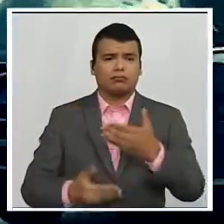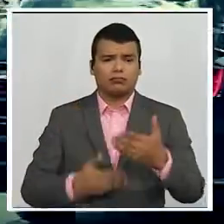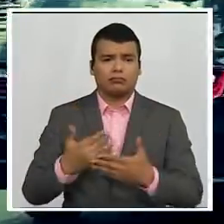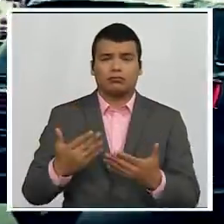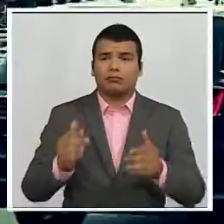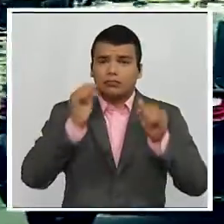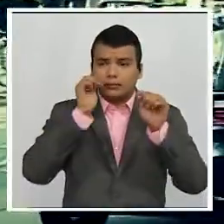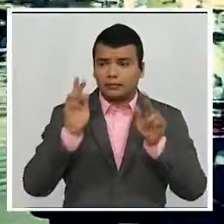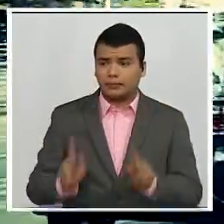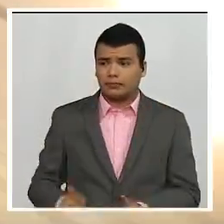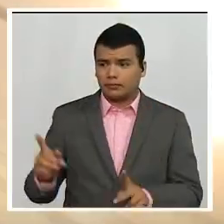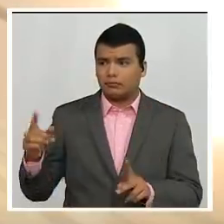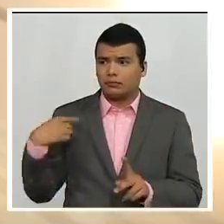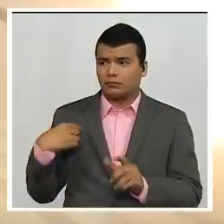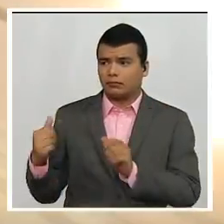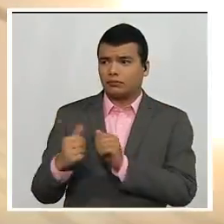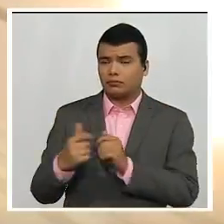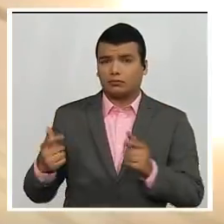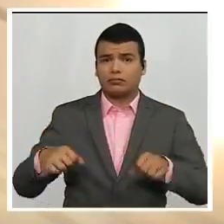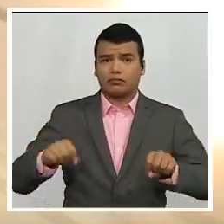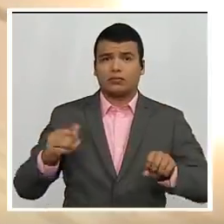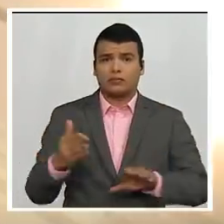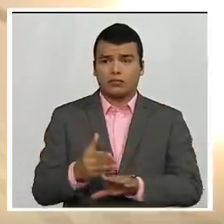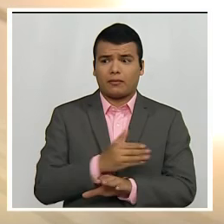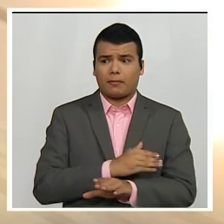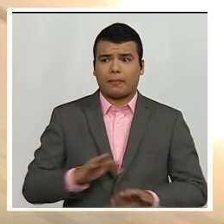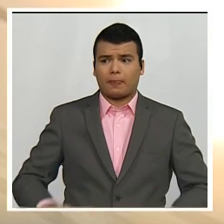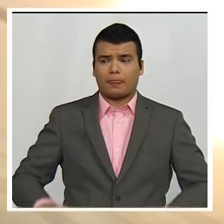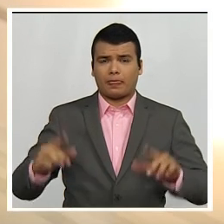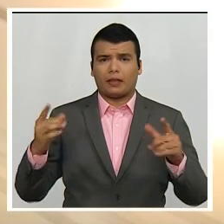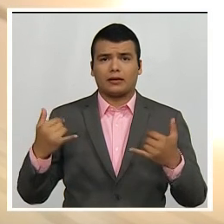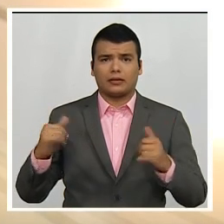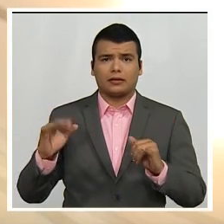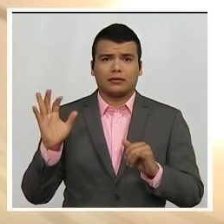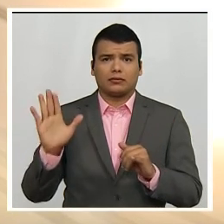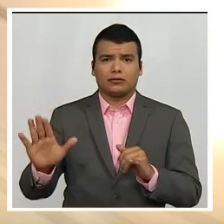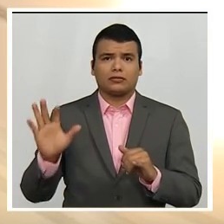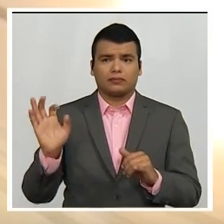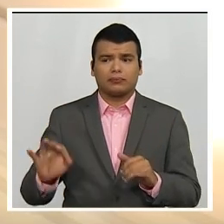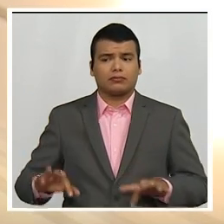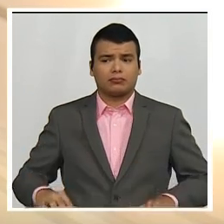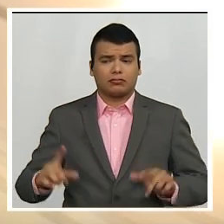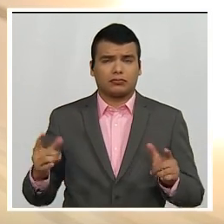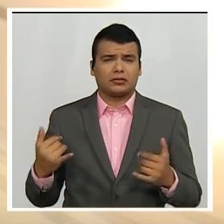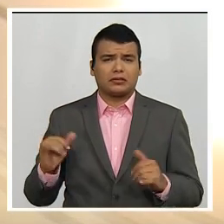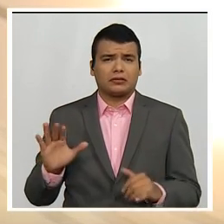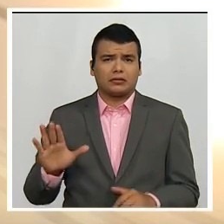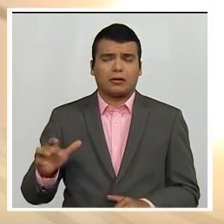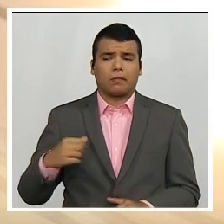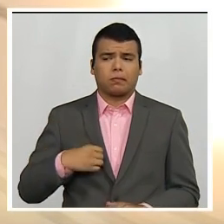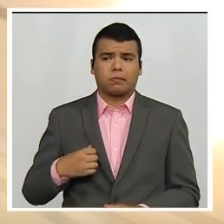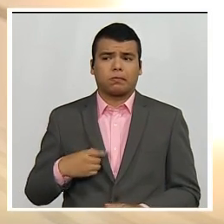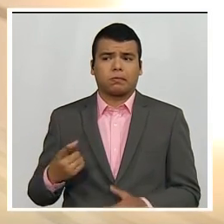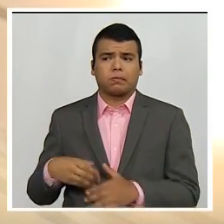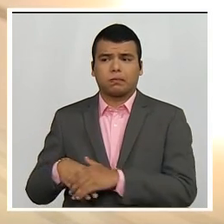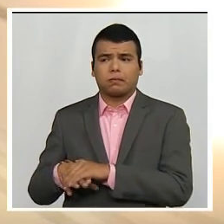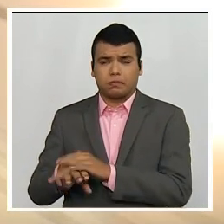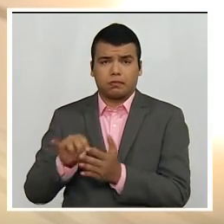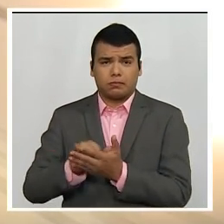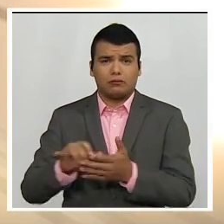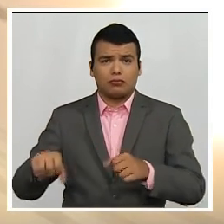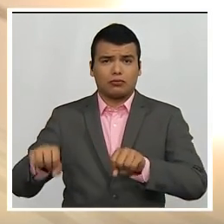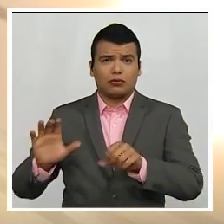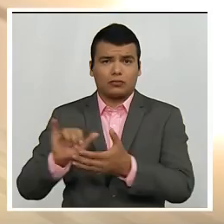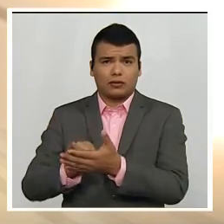que tiene un motor robado como tú ya te viene siendo ya abultada y esa misma moto así